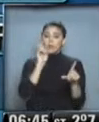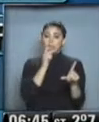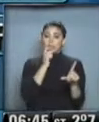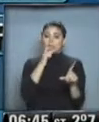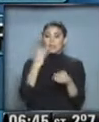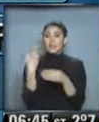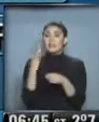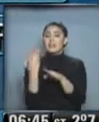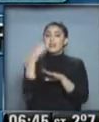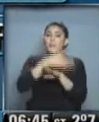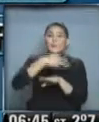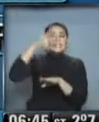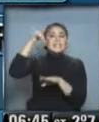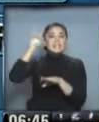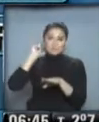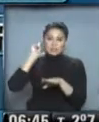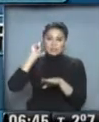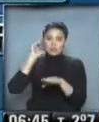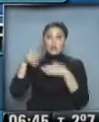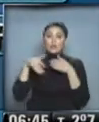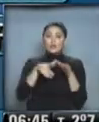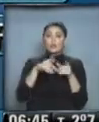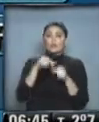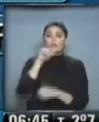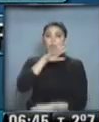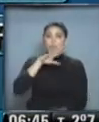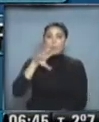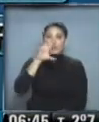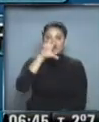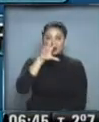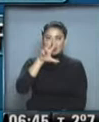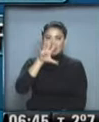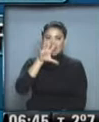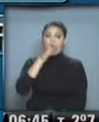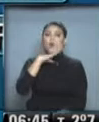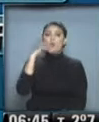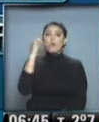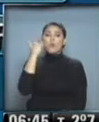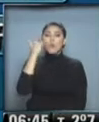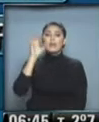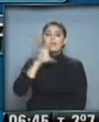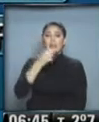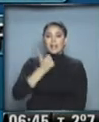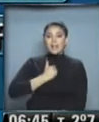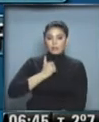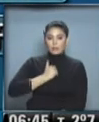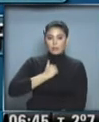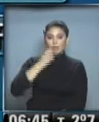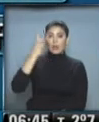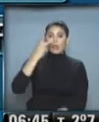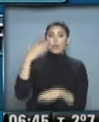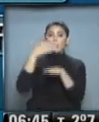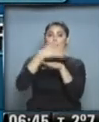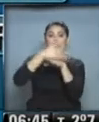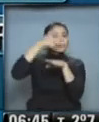a Chile por el paso internacional Cama, ruta 52 en Jujuy, y en San Francisco, ruta 60 en Catamarca, ambos están